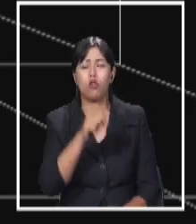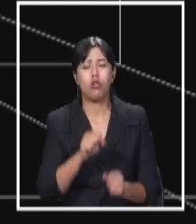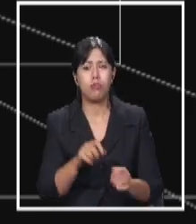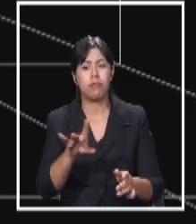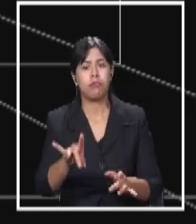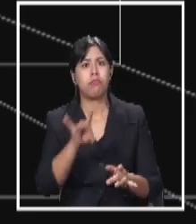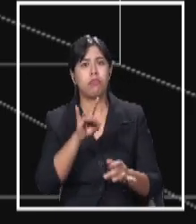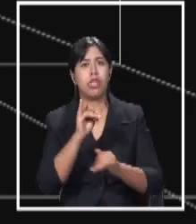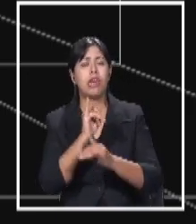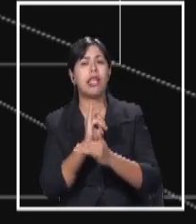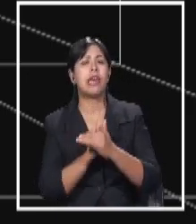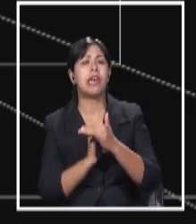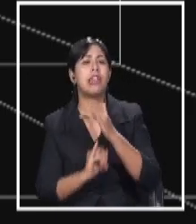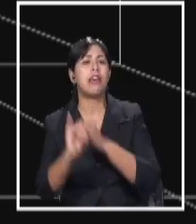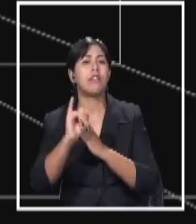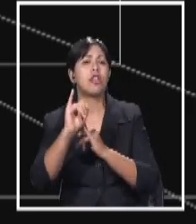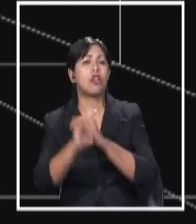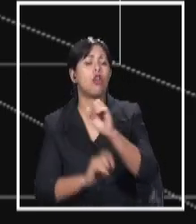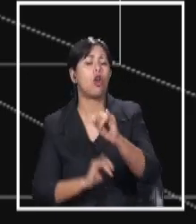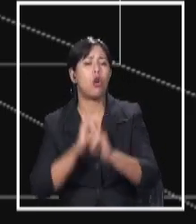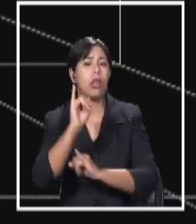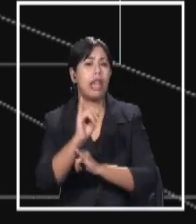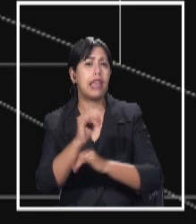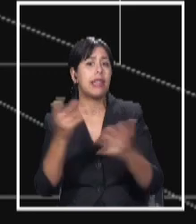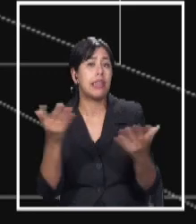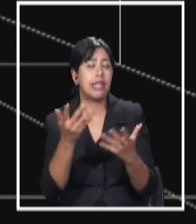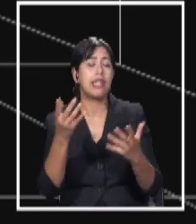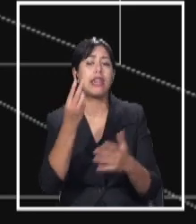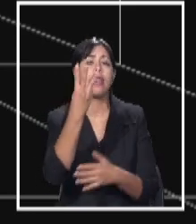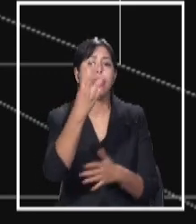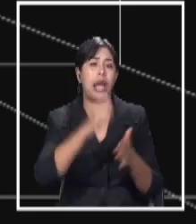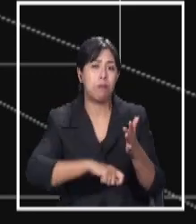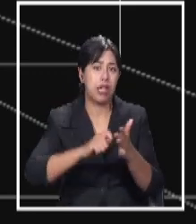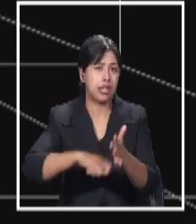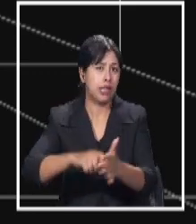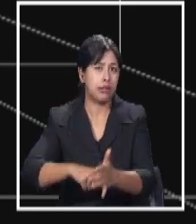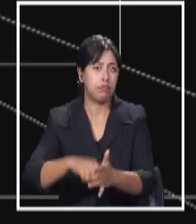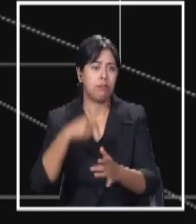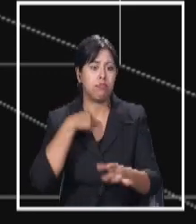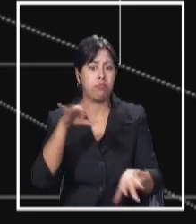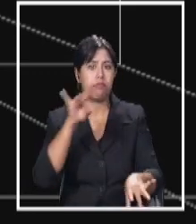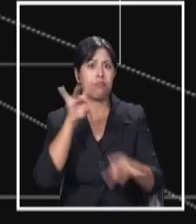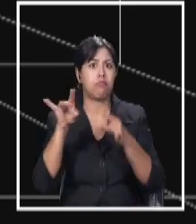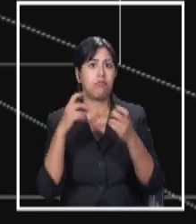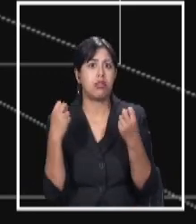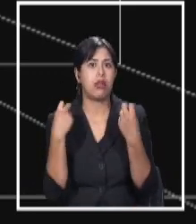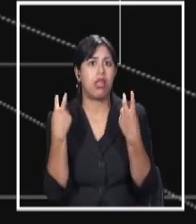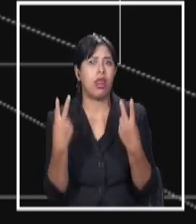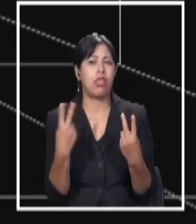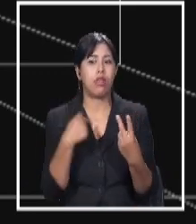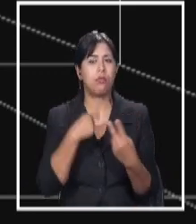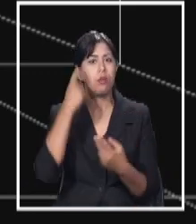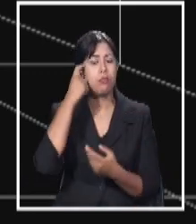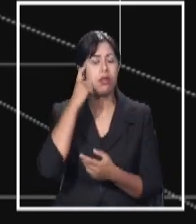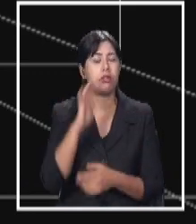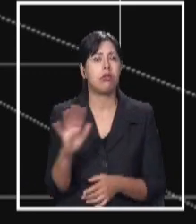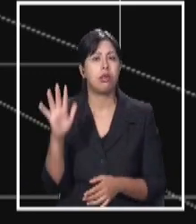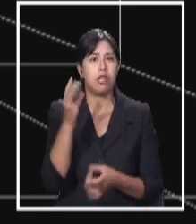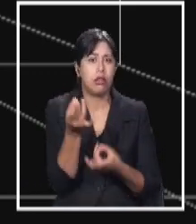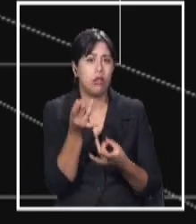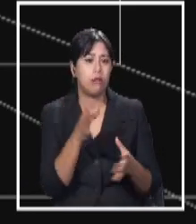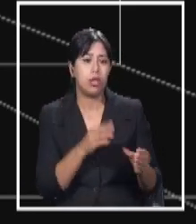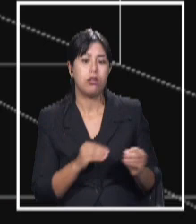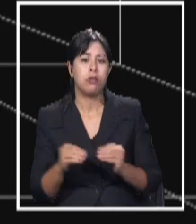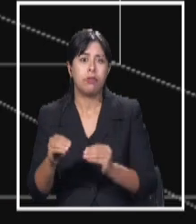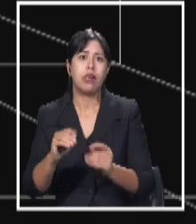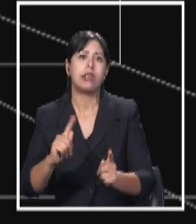online de 3 meses. ¿Sí? Y sacando solamente los ingredientes activos del tratamiento que uno piensa que son los que llevan y